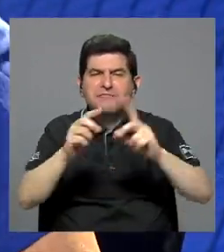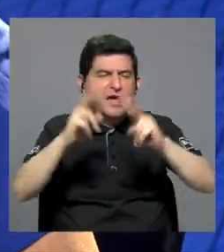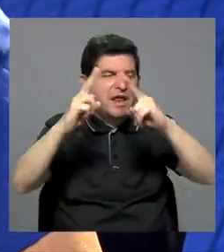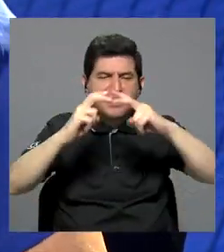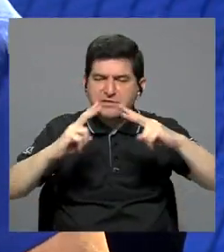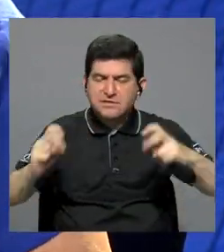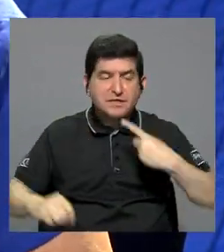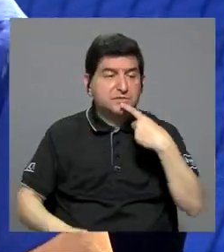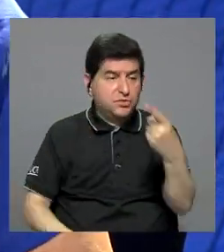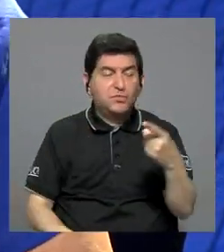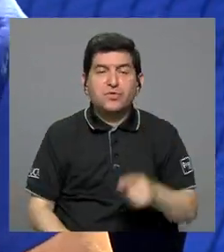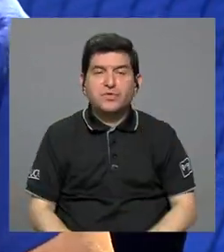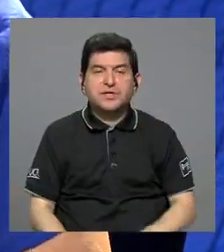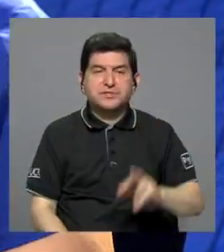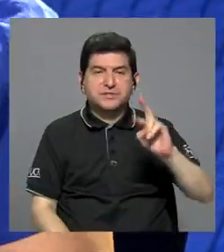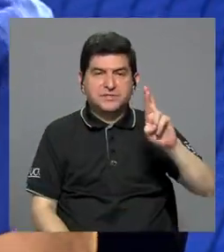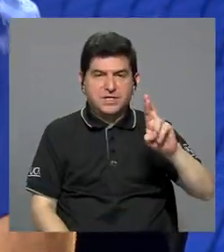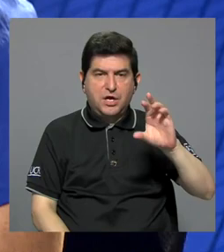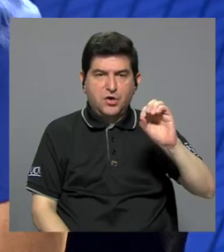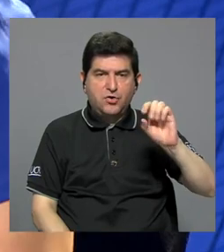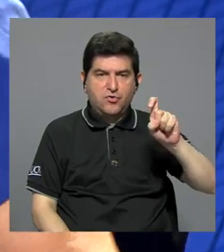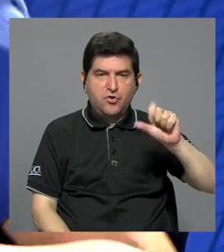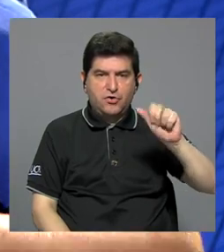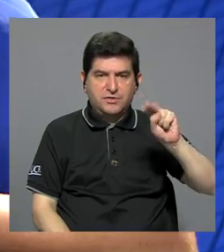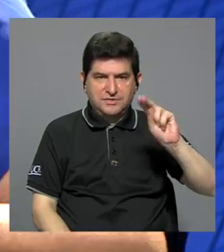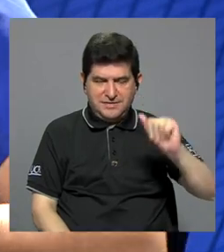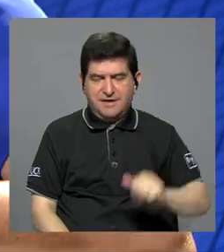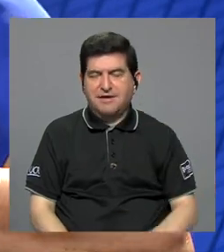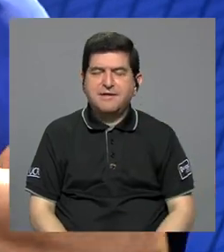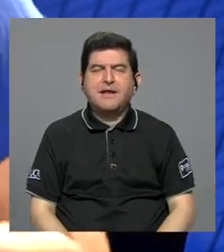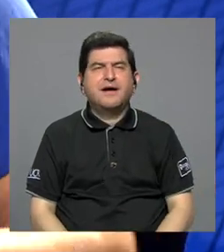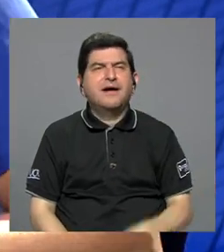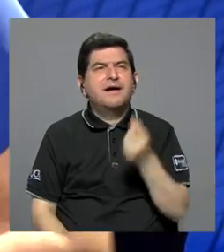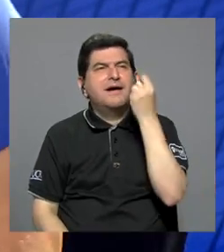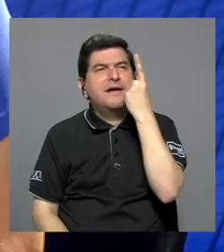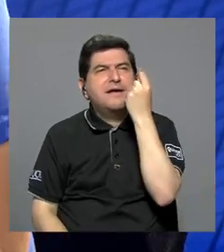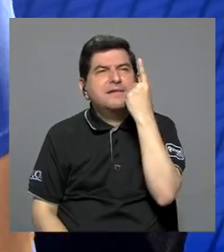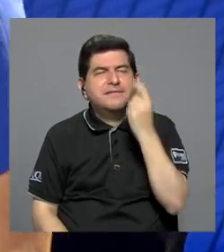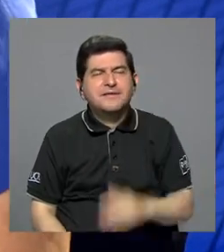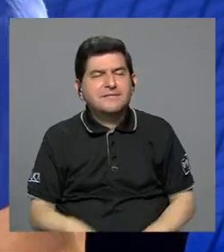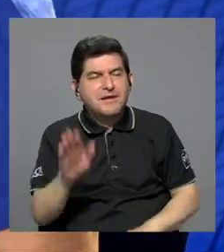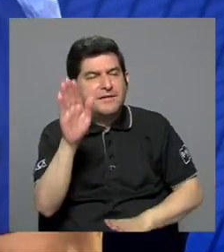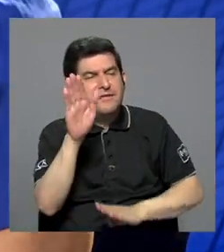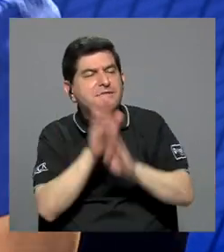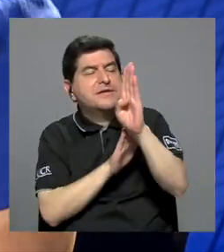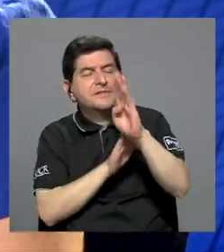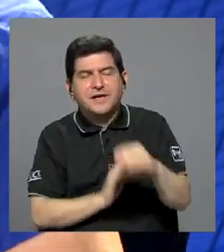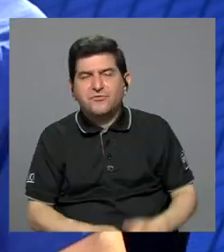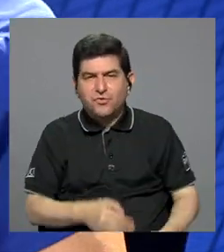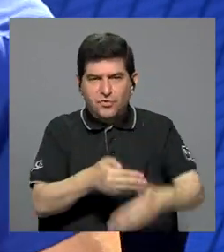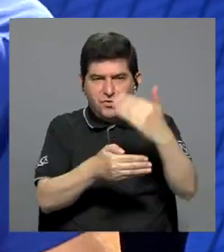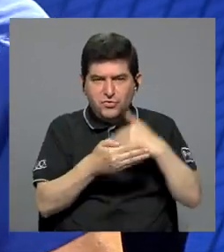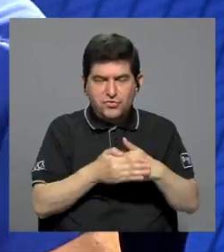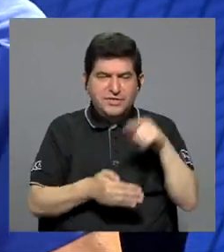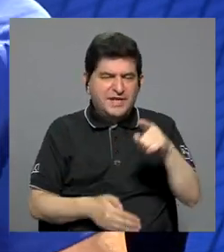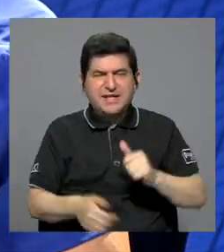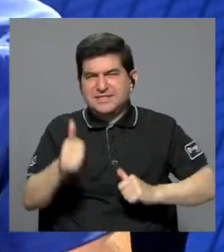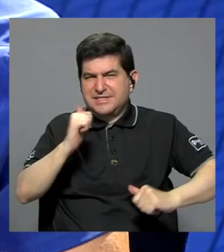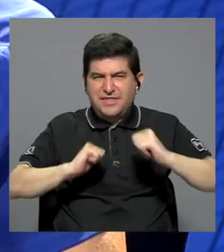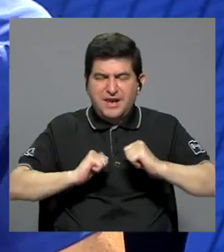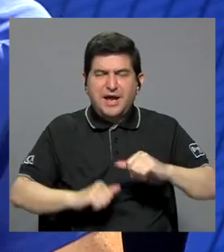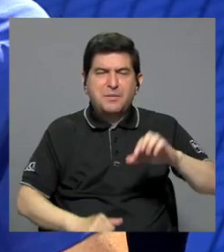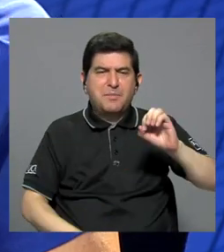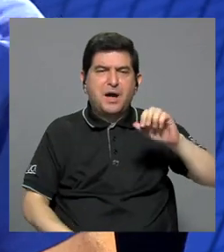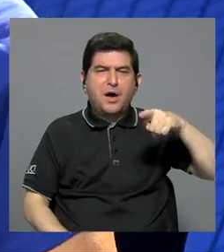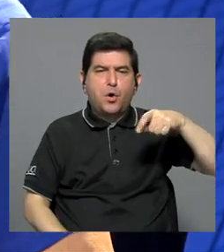lecturas, como dice Roxana, a entender cómo se desarrolla, ¿verdad? Detrás de todos estos dramas, en